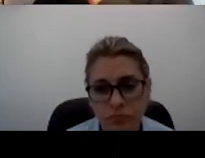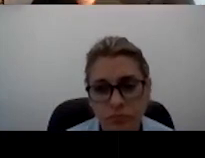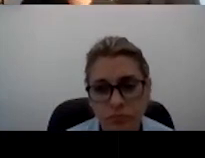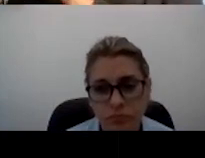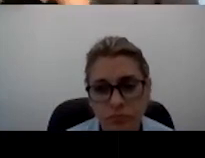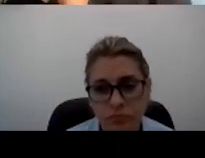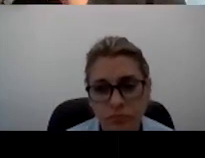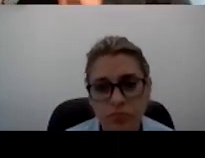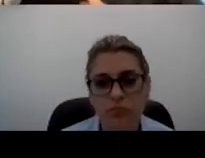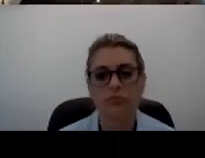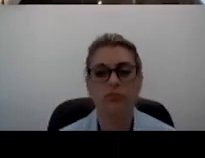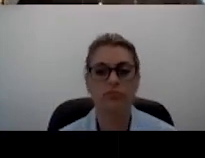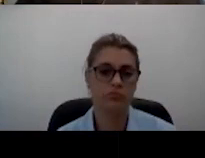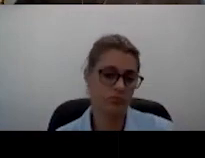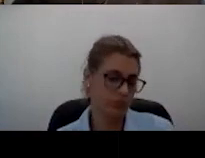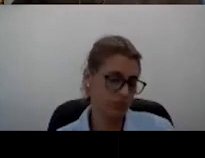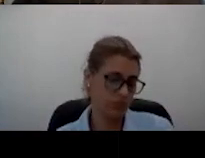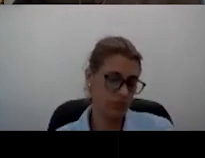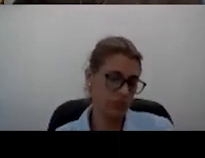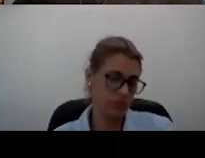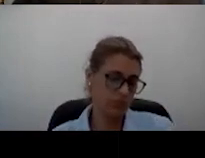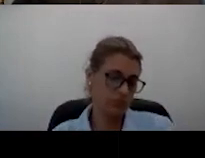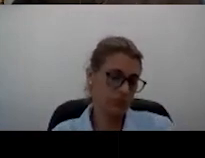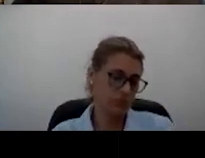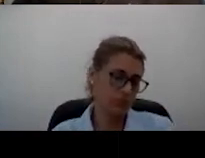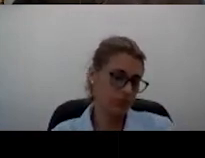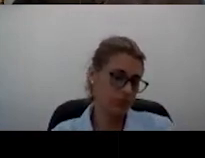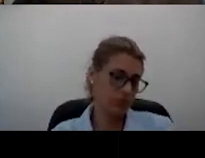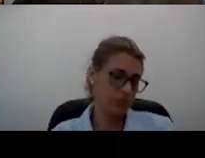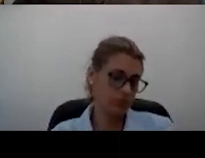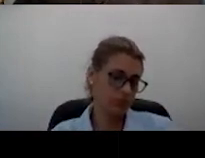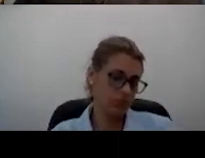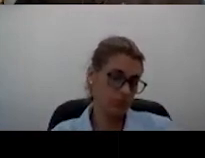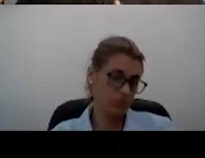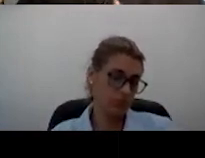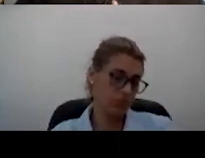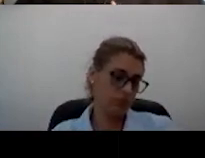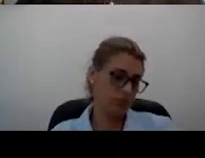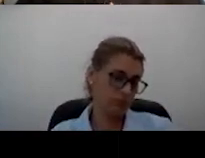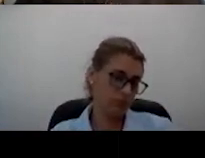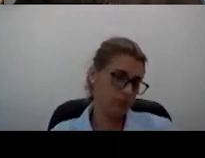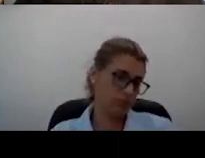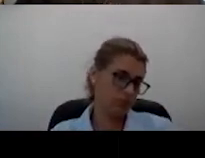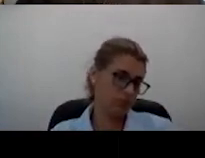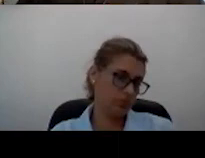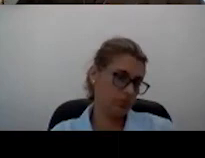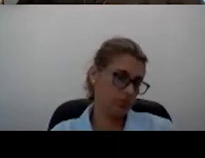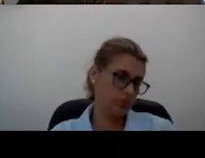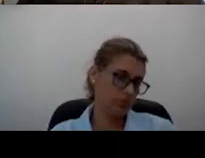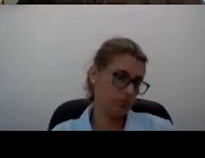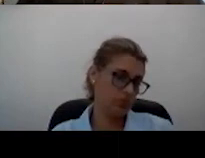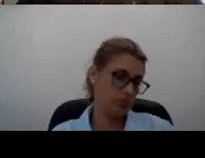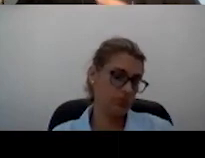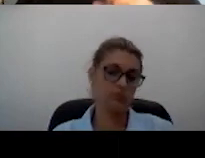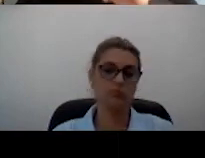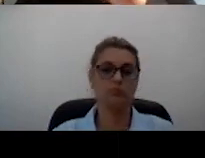Incluso frente a monedas duras, siempre les menciono a la gente que hace un año, o un poquito más de un